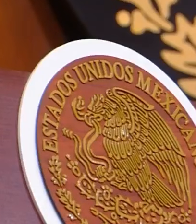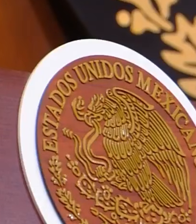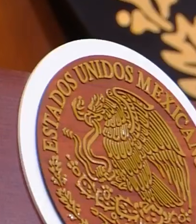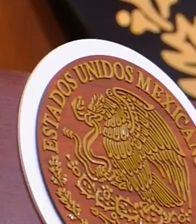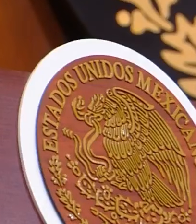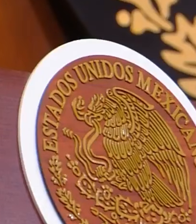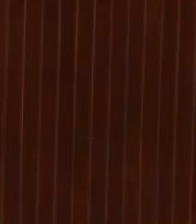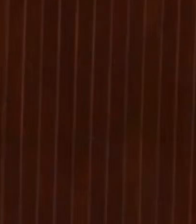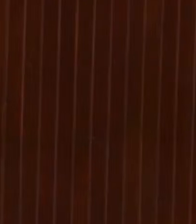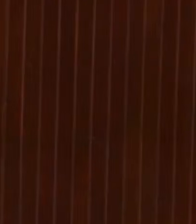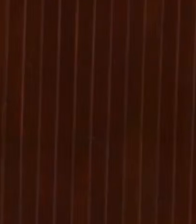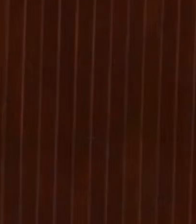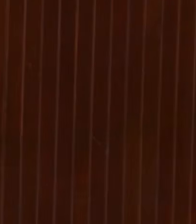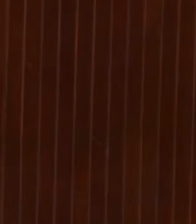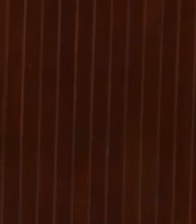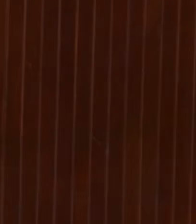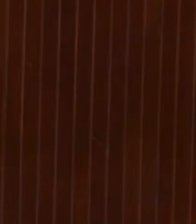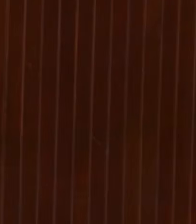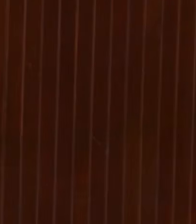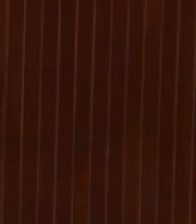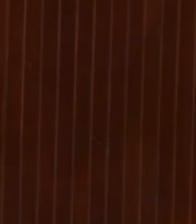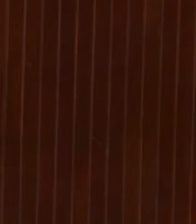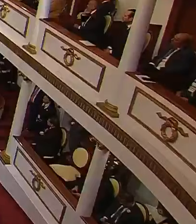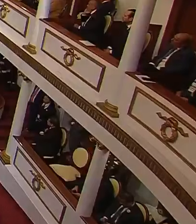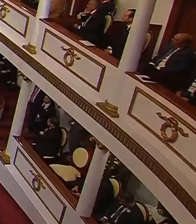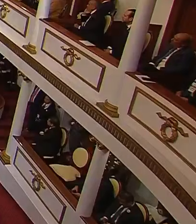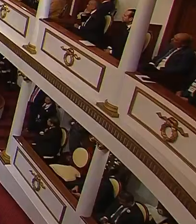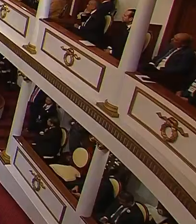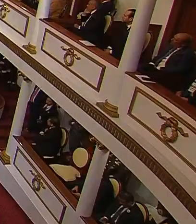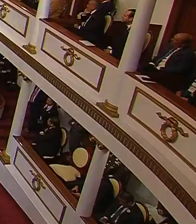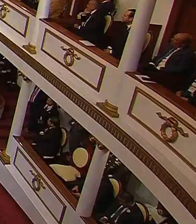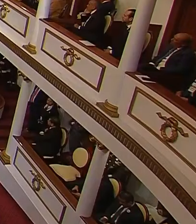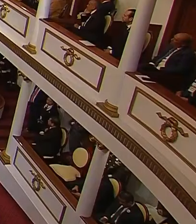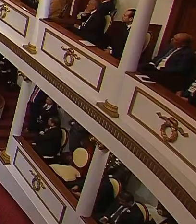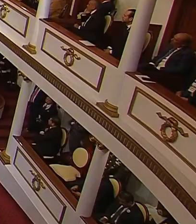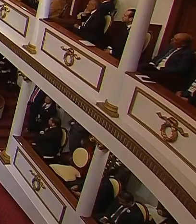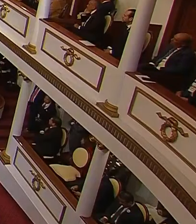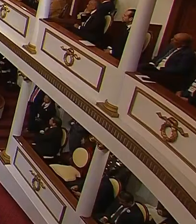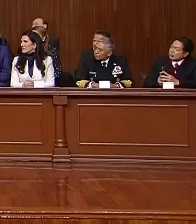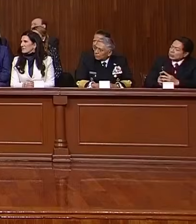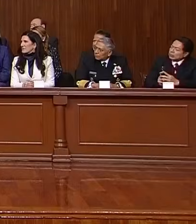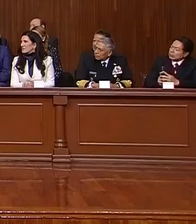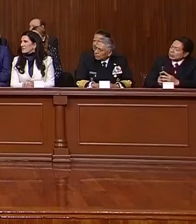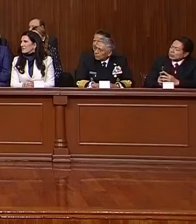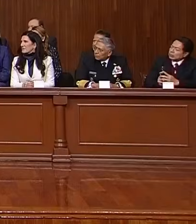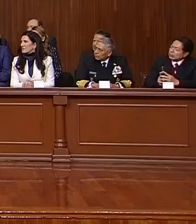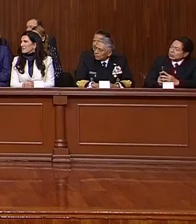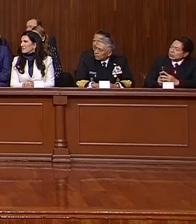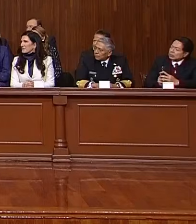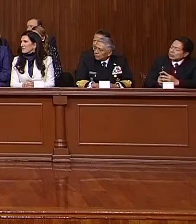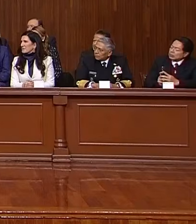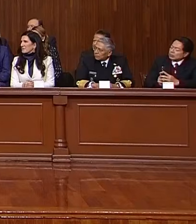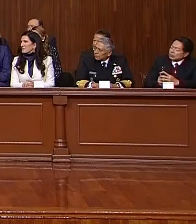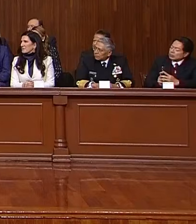democracia, la que representa al pueblo de México. Por ello, es pertinente recordar la